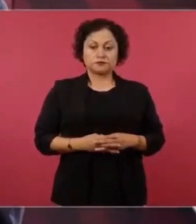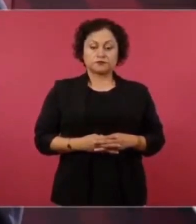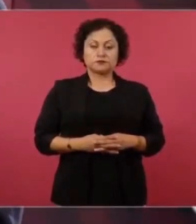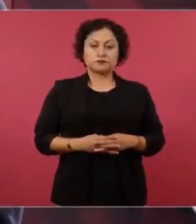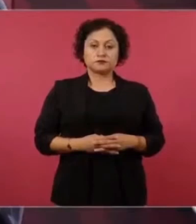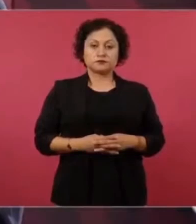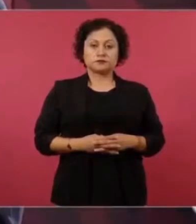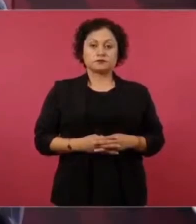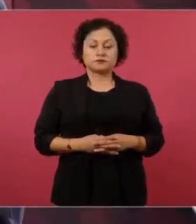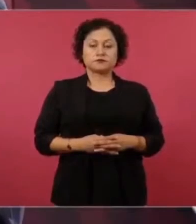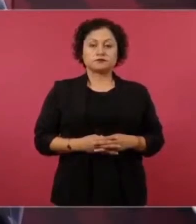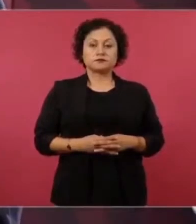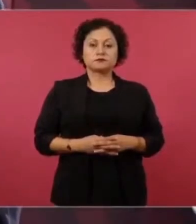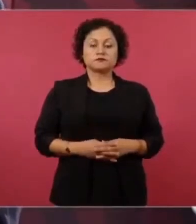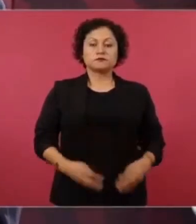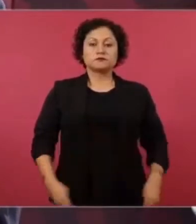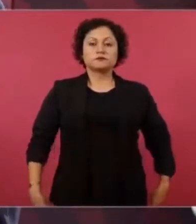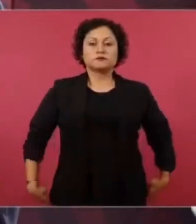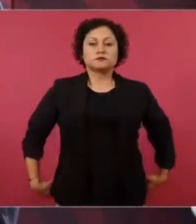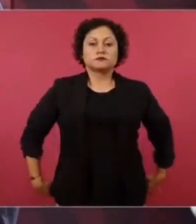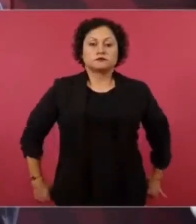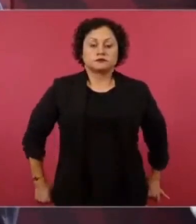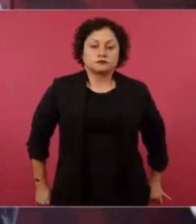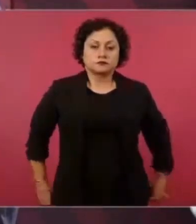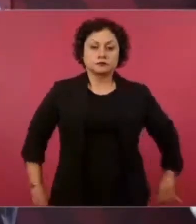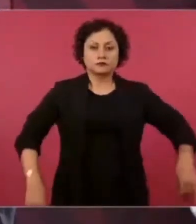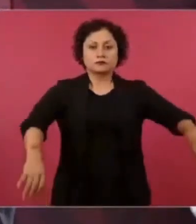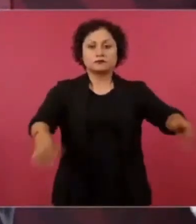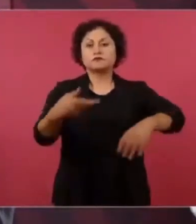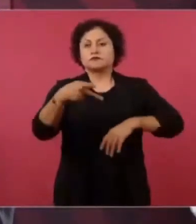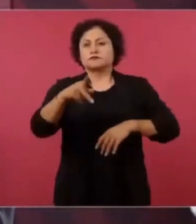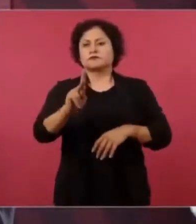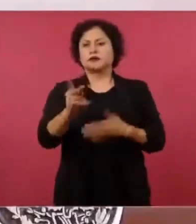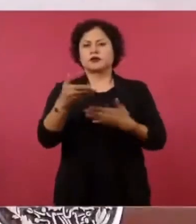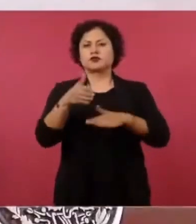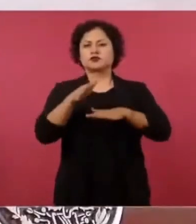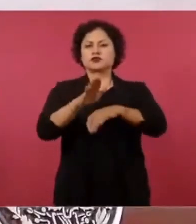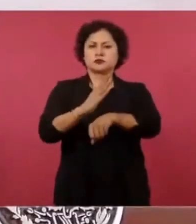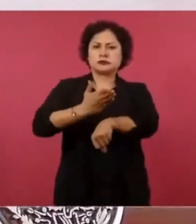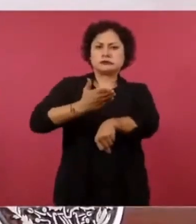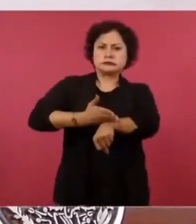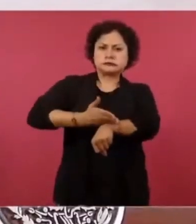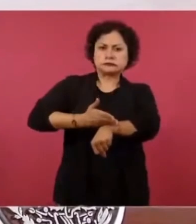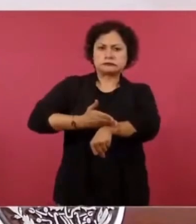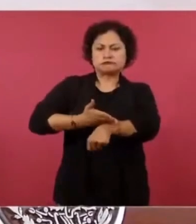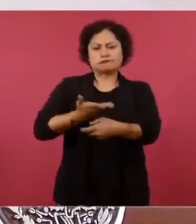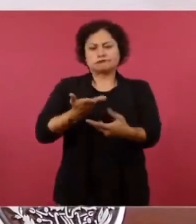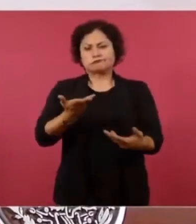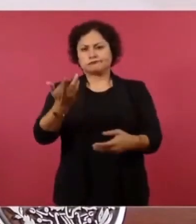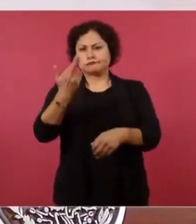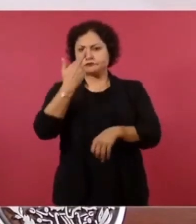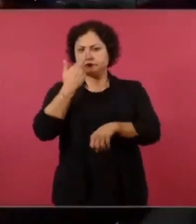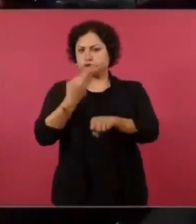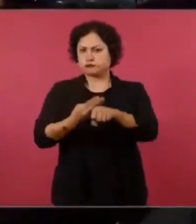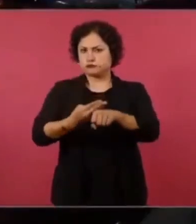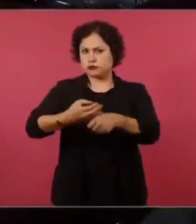Pero sobre la pena, eso corresponde a los jueces. ¿No teme una pena